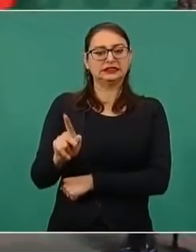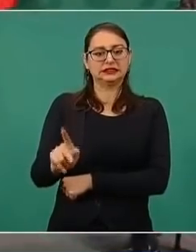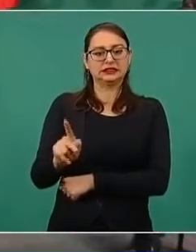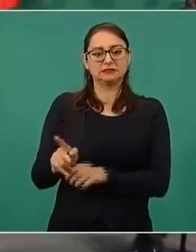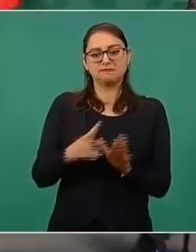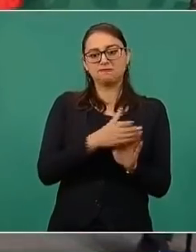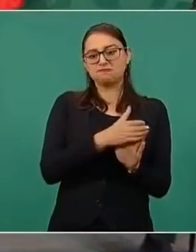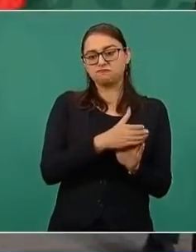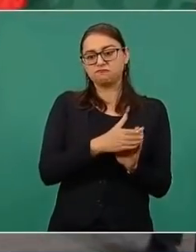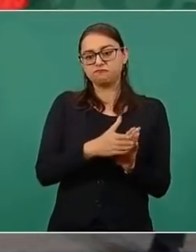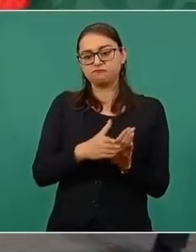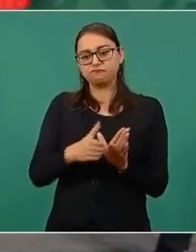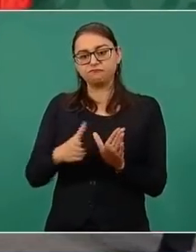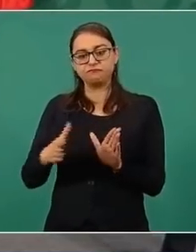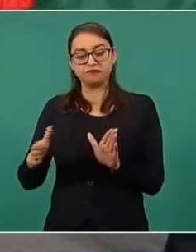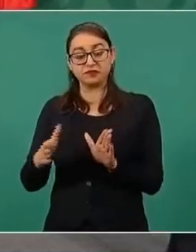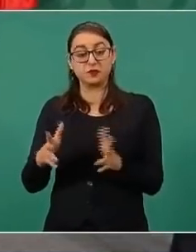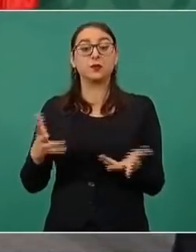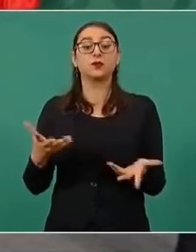Por eso hay ahora